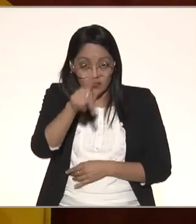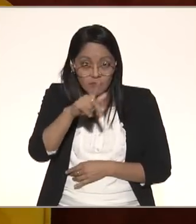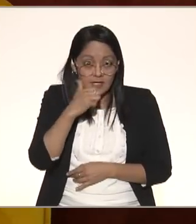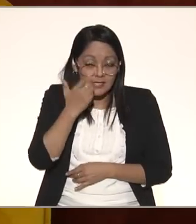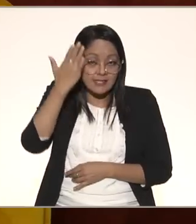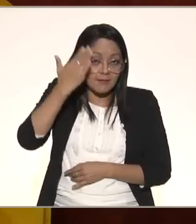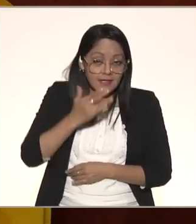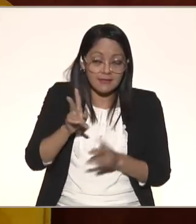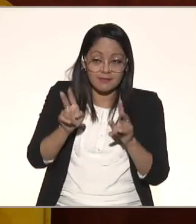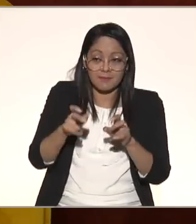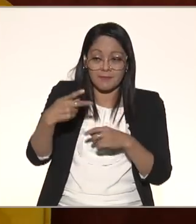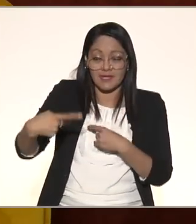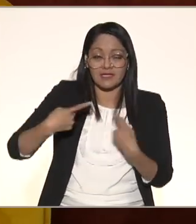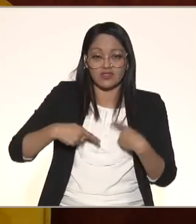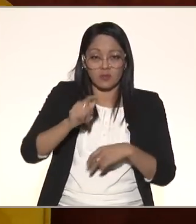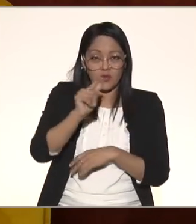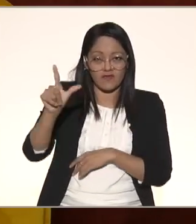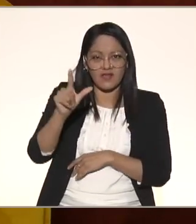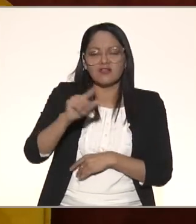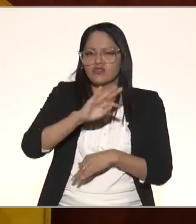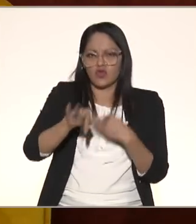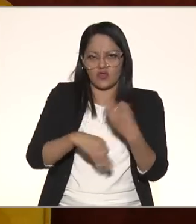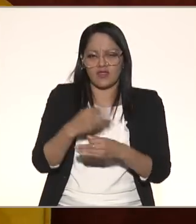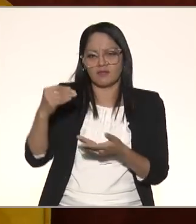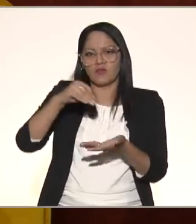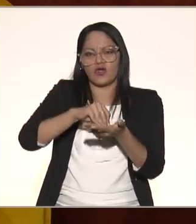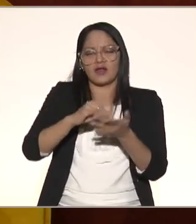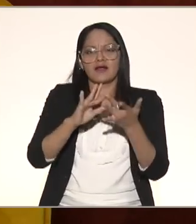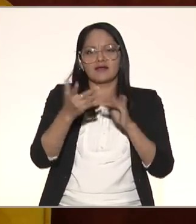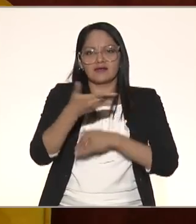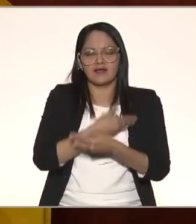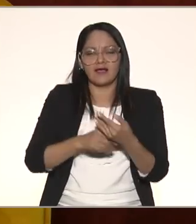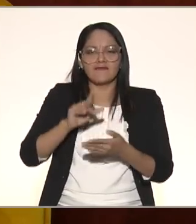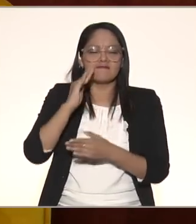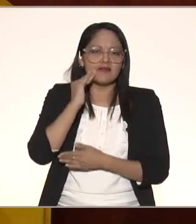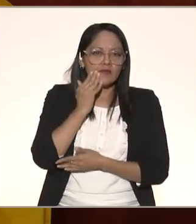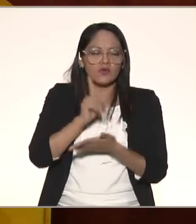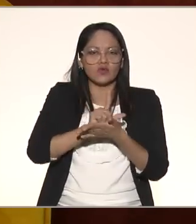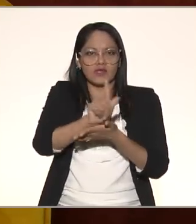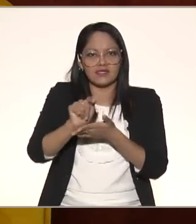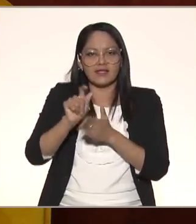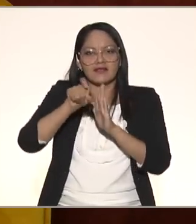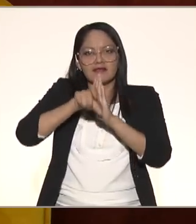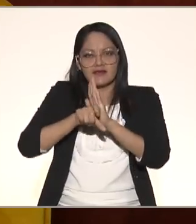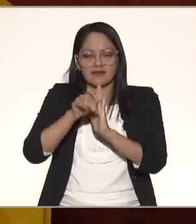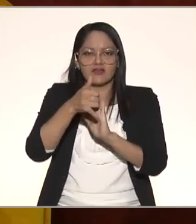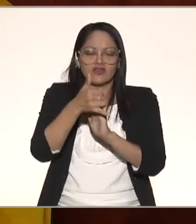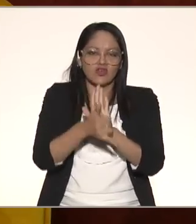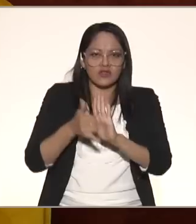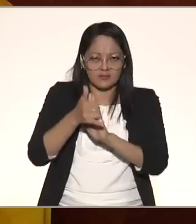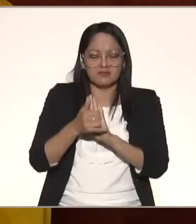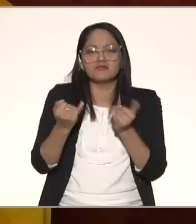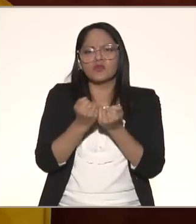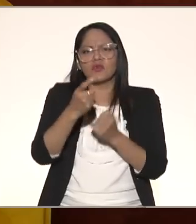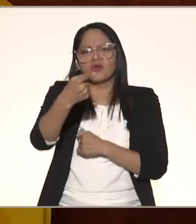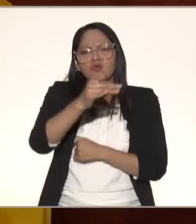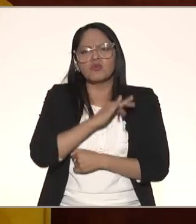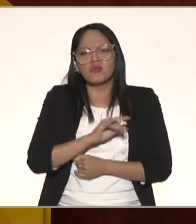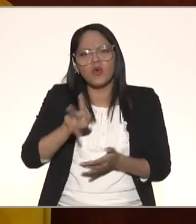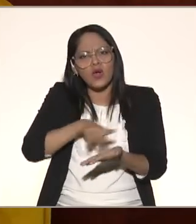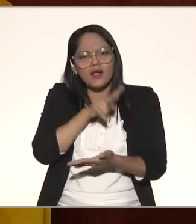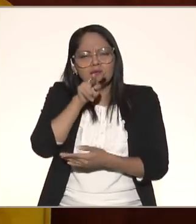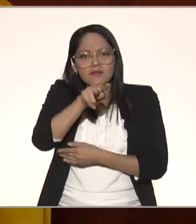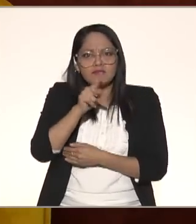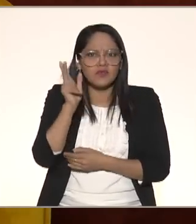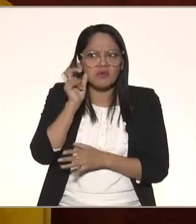nuestros especialistas toda su información se queda en redes sociales Facebook, Twitter, Instagram o YouTube este programa también pueden volver a verlo si es que no